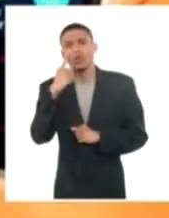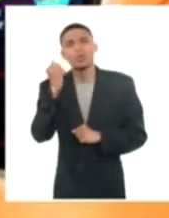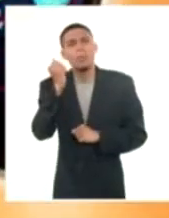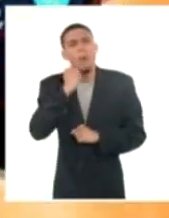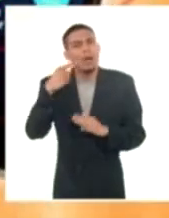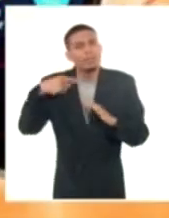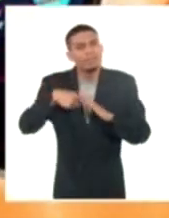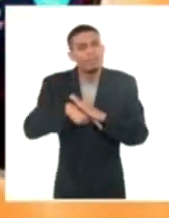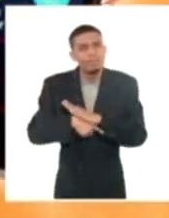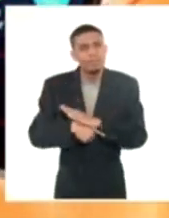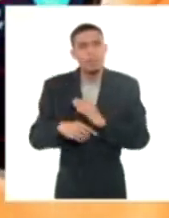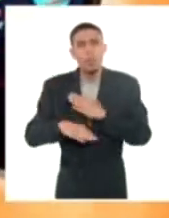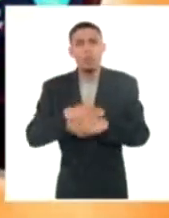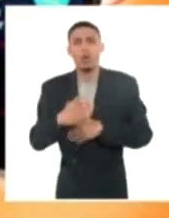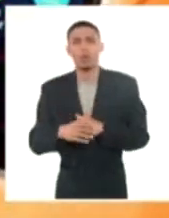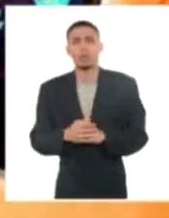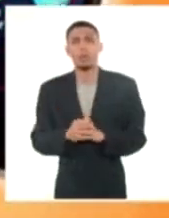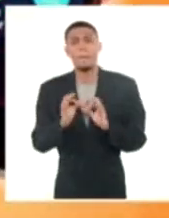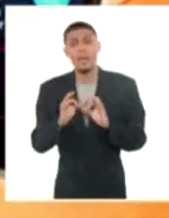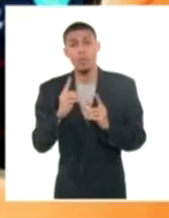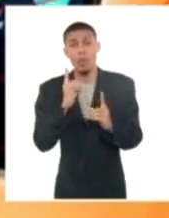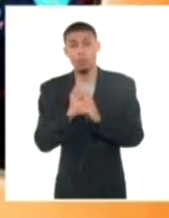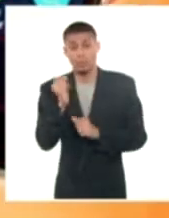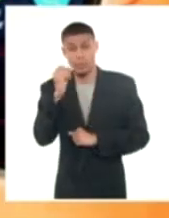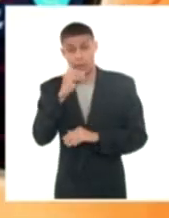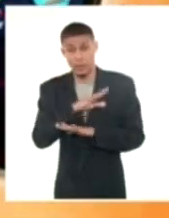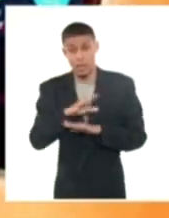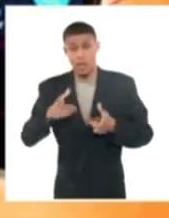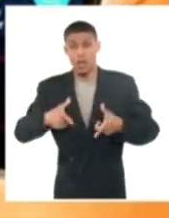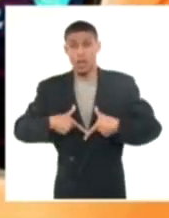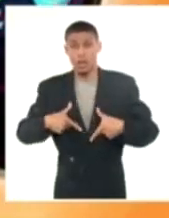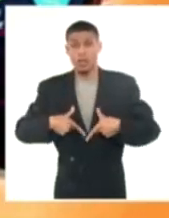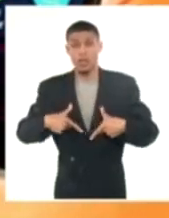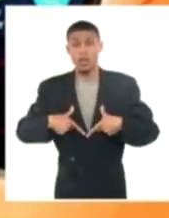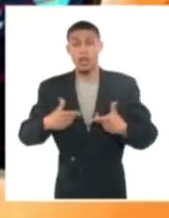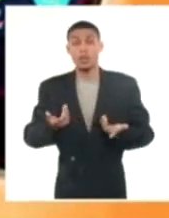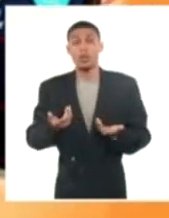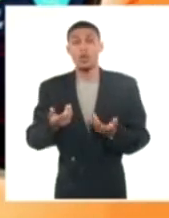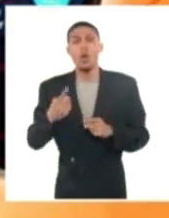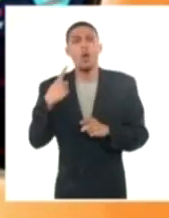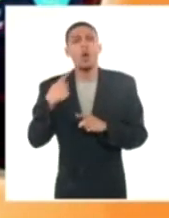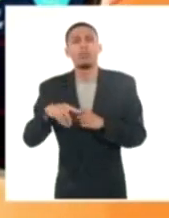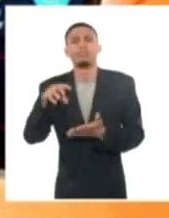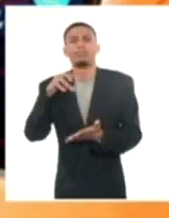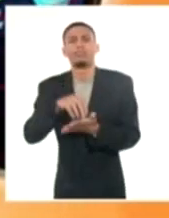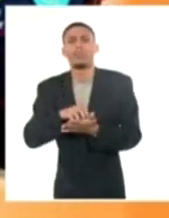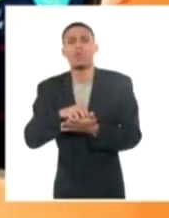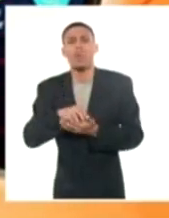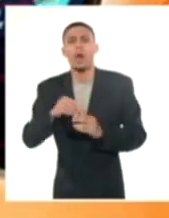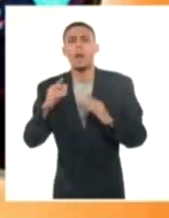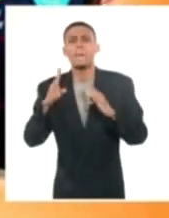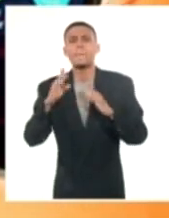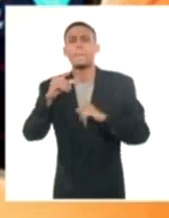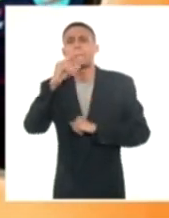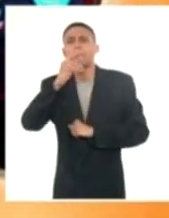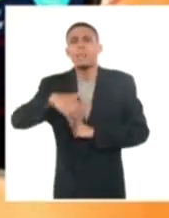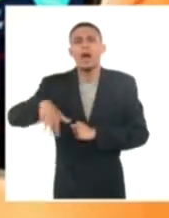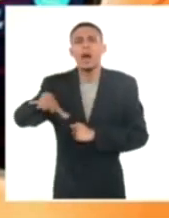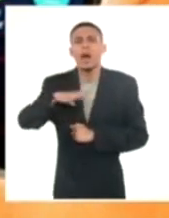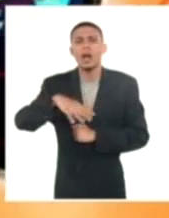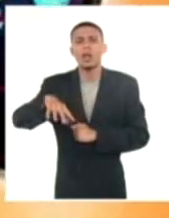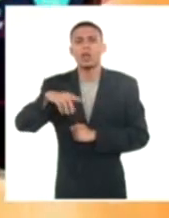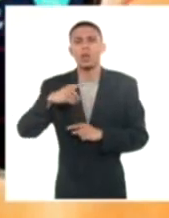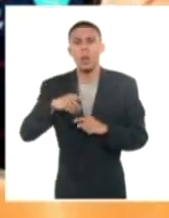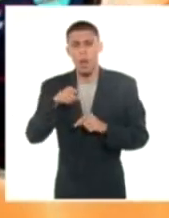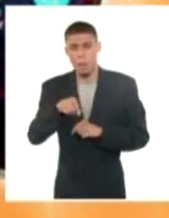inquietudes. Al concluir el encuentro, los candidatos a diputados se trasladaron hasta el popular barrio El Condado, donde un numeroso grupo